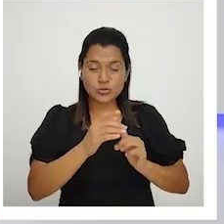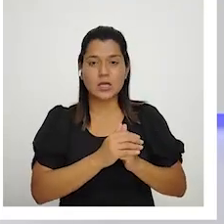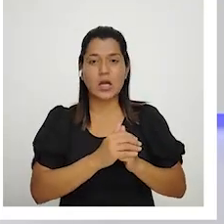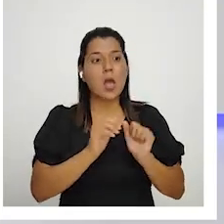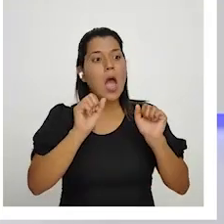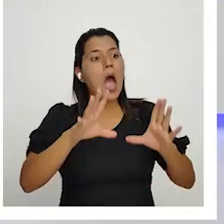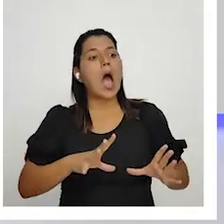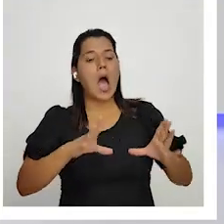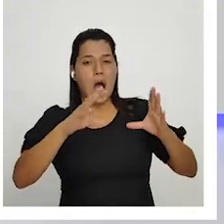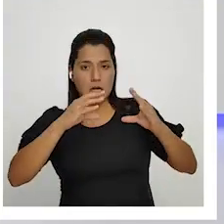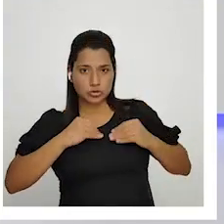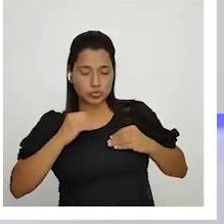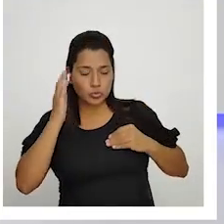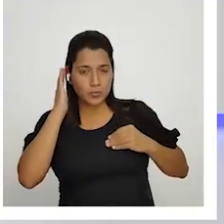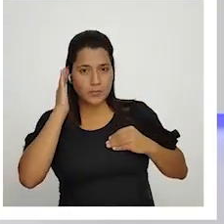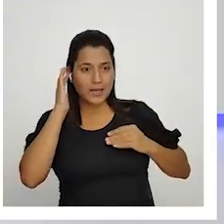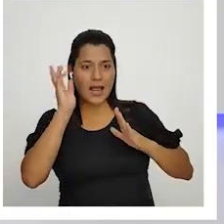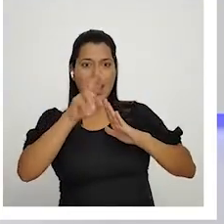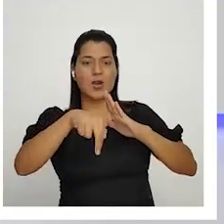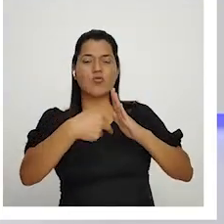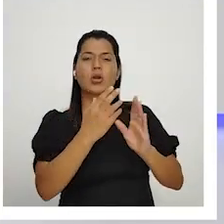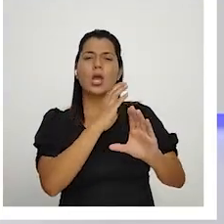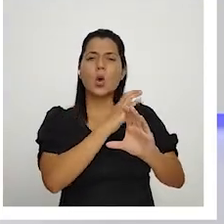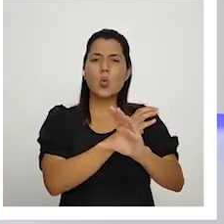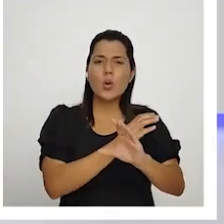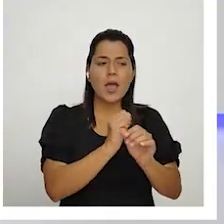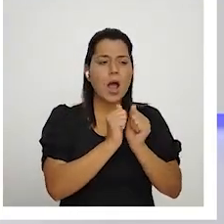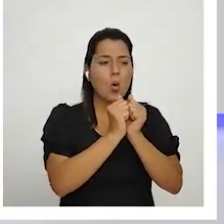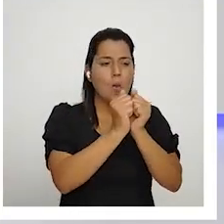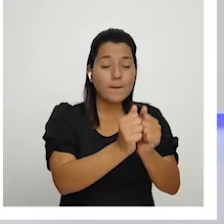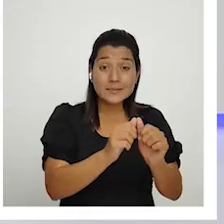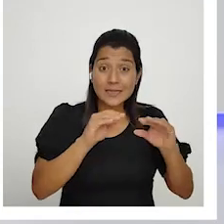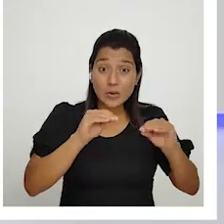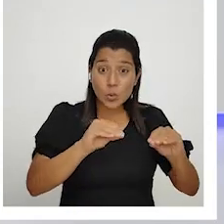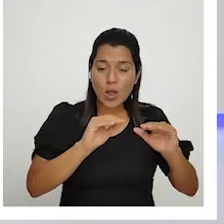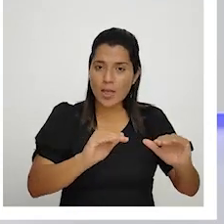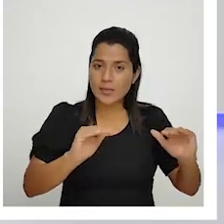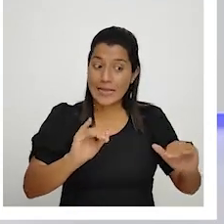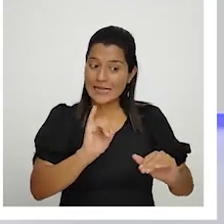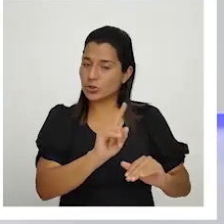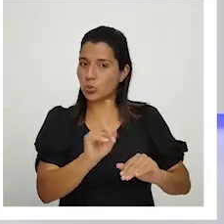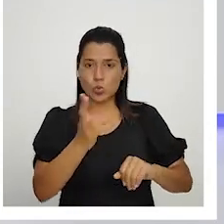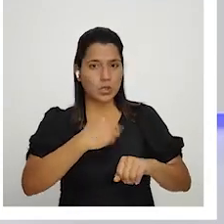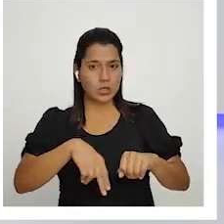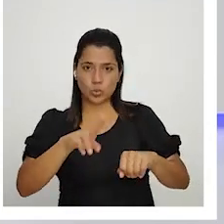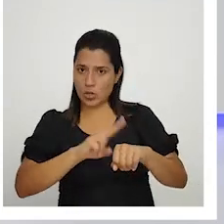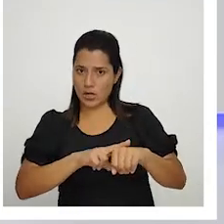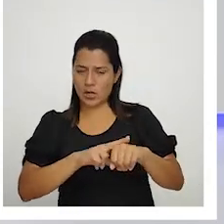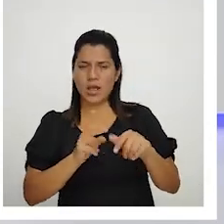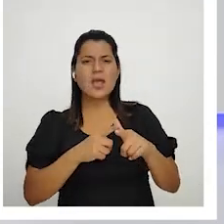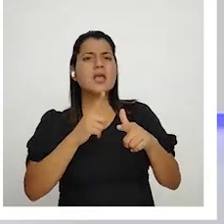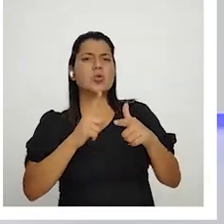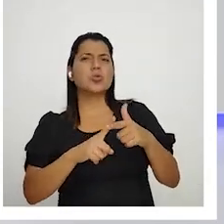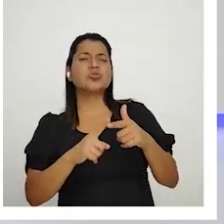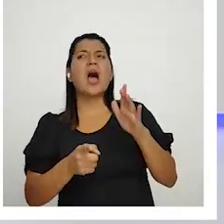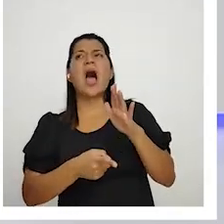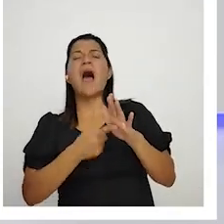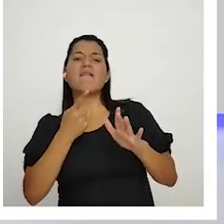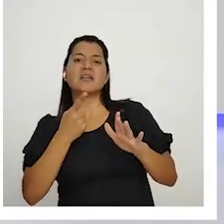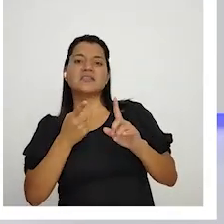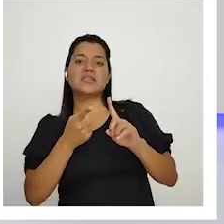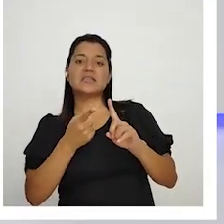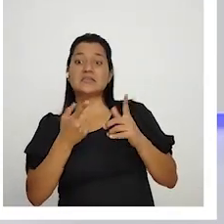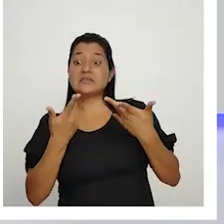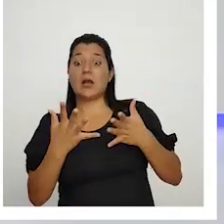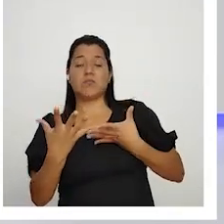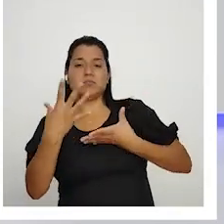cuidar, acompañar, criar a los niños, no es natural, ¿verdad? Entonces, aunque hablamos de que es innato, en realidad es algo que es aprendido del ambiente